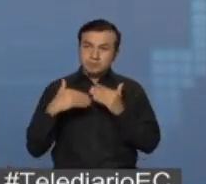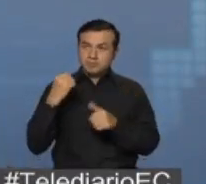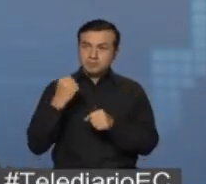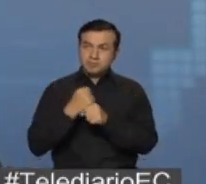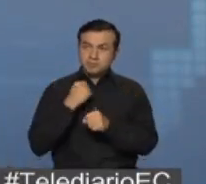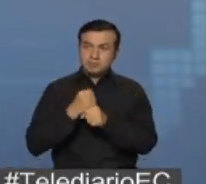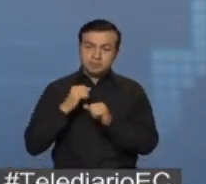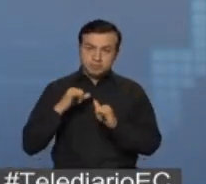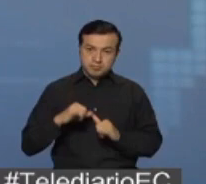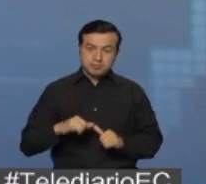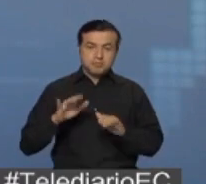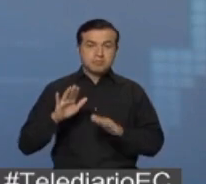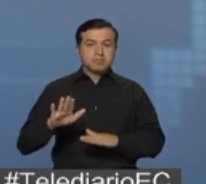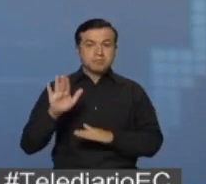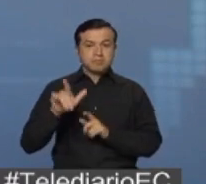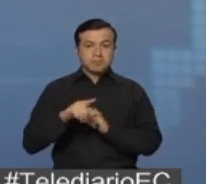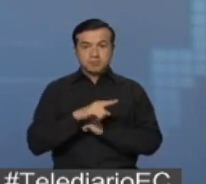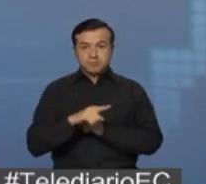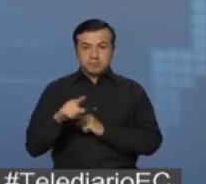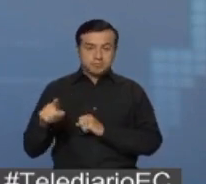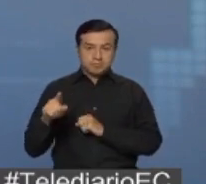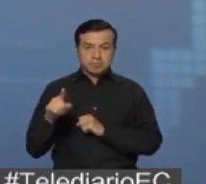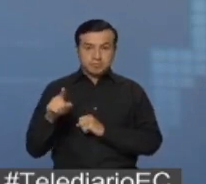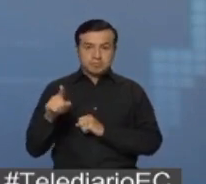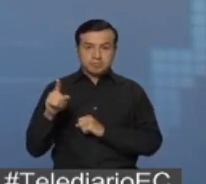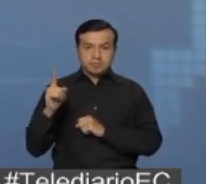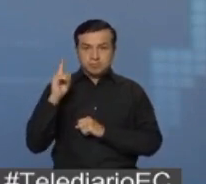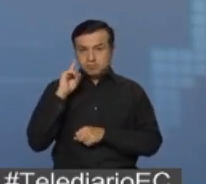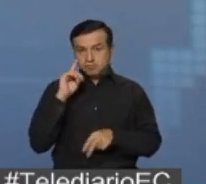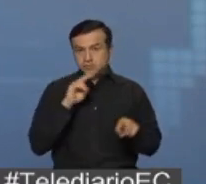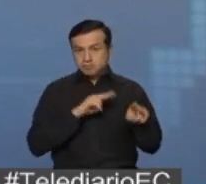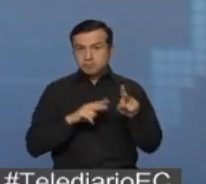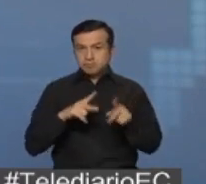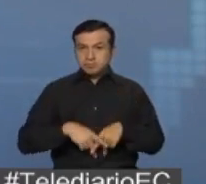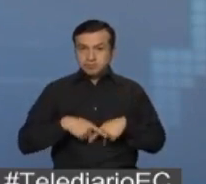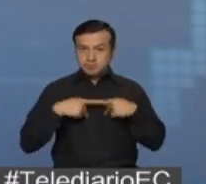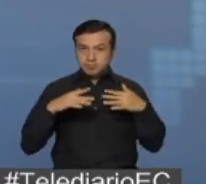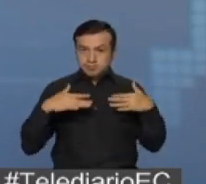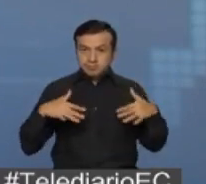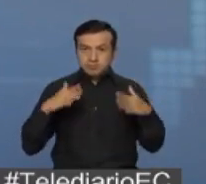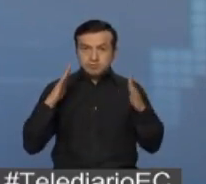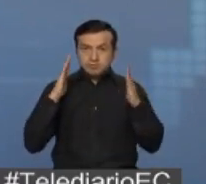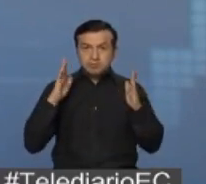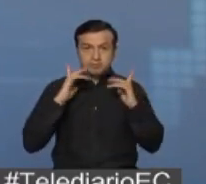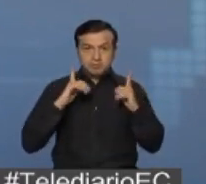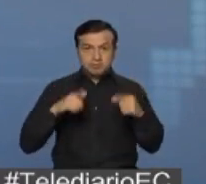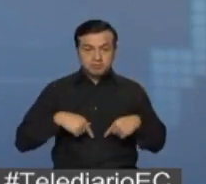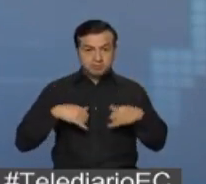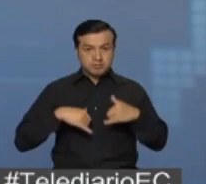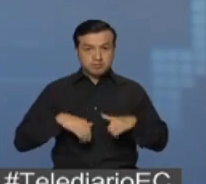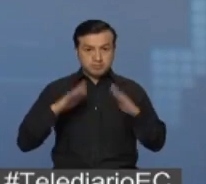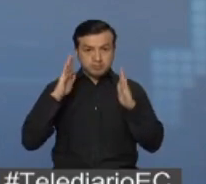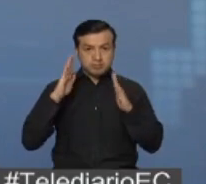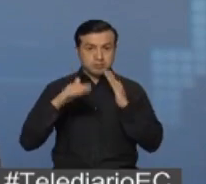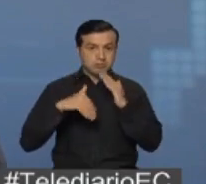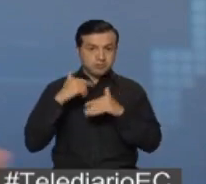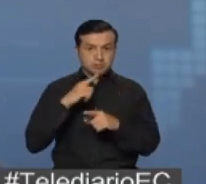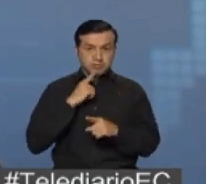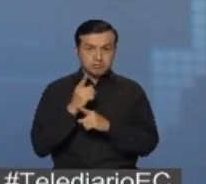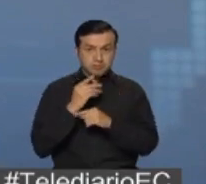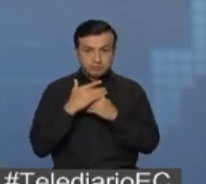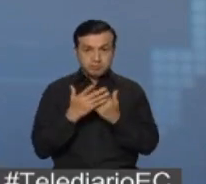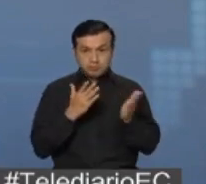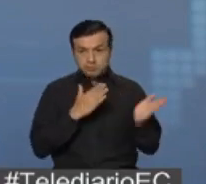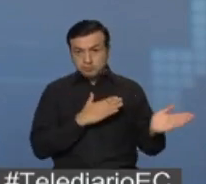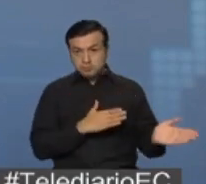conjunto en este compromiso ciudadano de enfrentar esta amenaza que hoy vivimos proteger nuestra salud y más adelante también pensar en todas